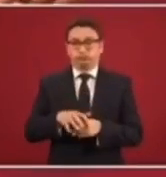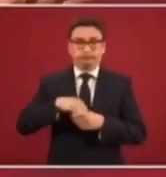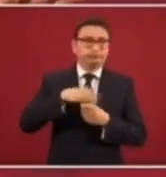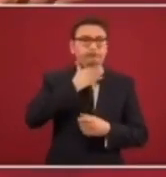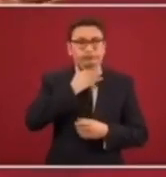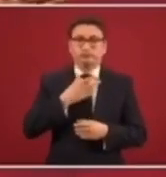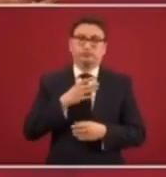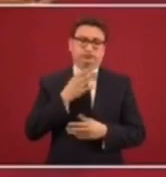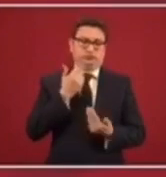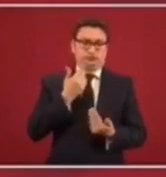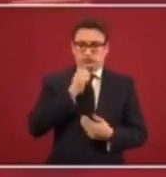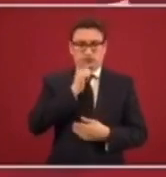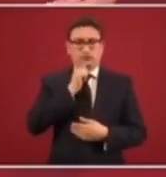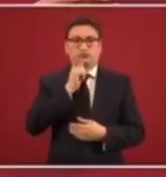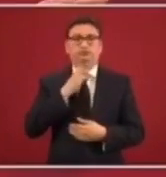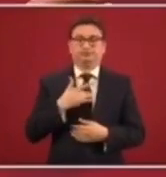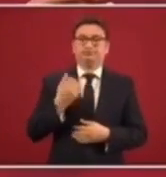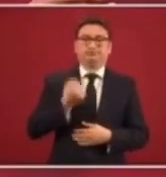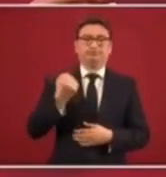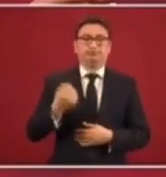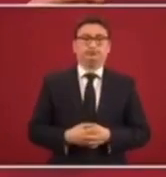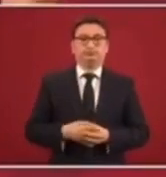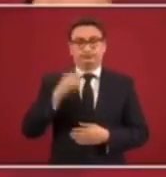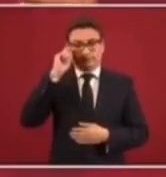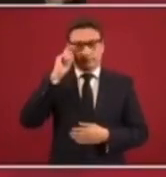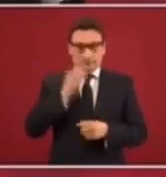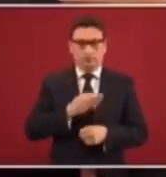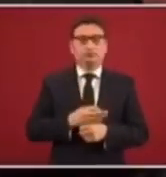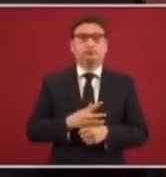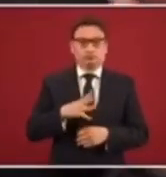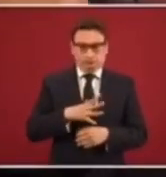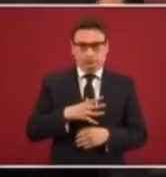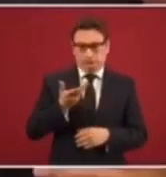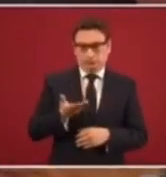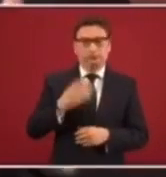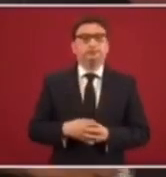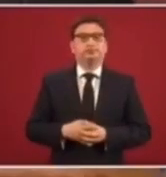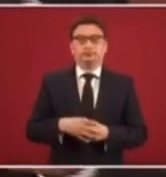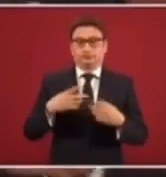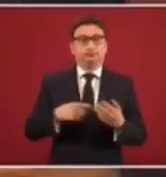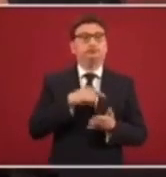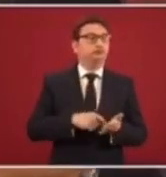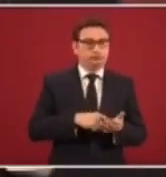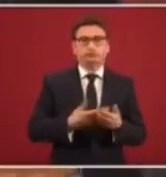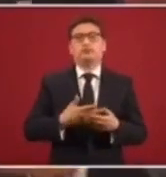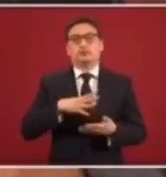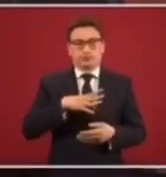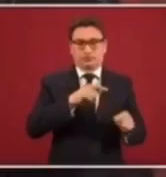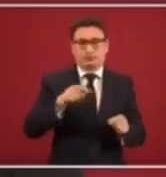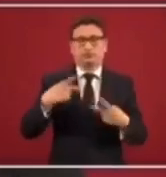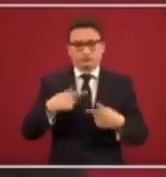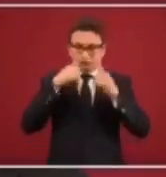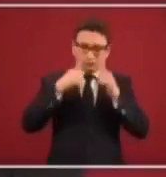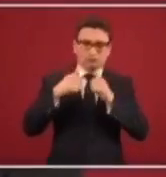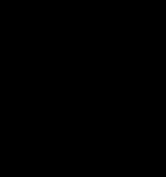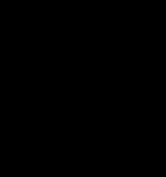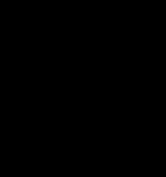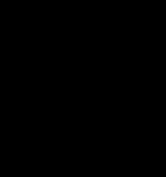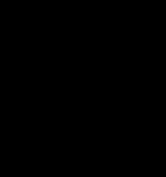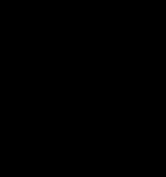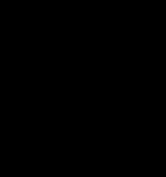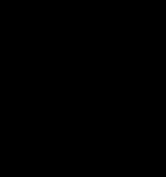eso, afortunadamente. O sea, tenemos ahí espacios, capacidad de atención.